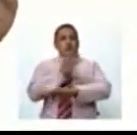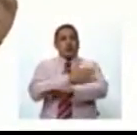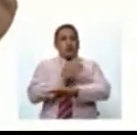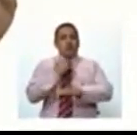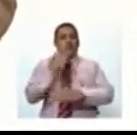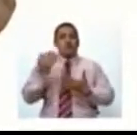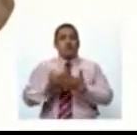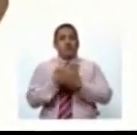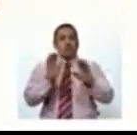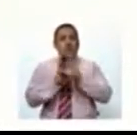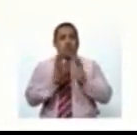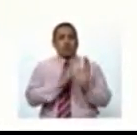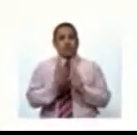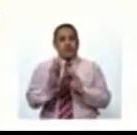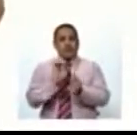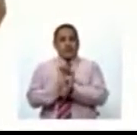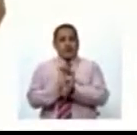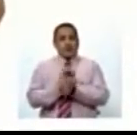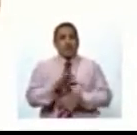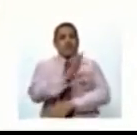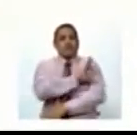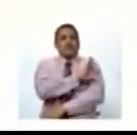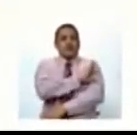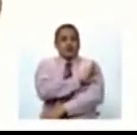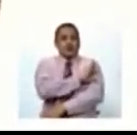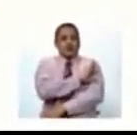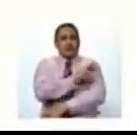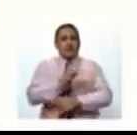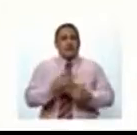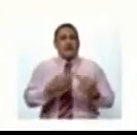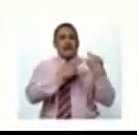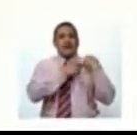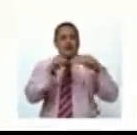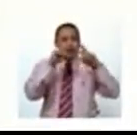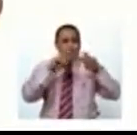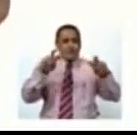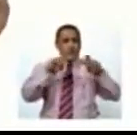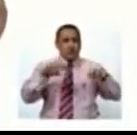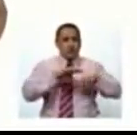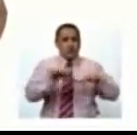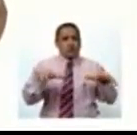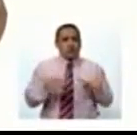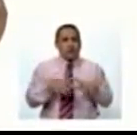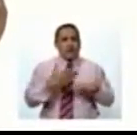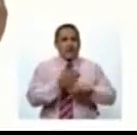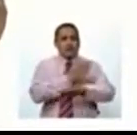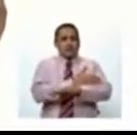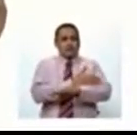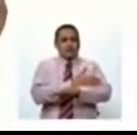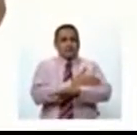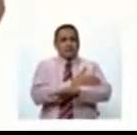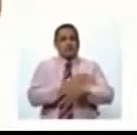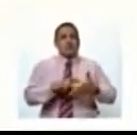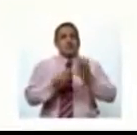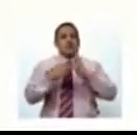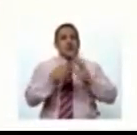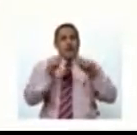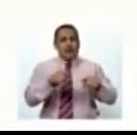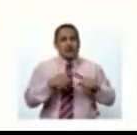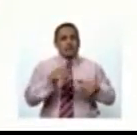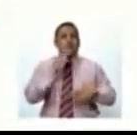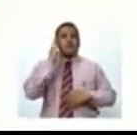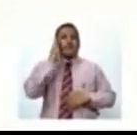con el nuevo Código Procesal Penal, por el fiscal, que él está a cargo de la investigación preliminar. Entonces, ese es por